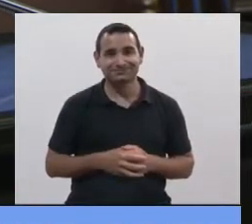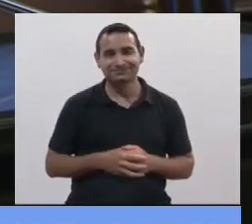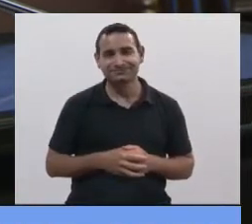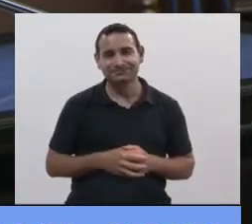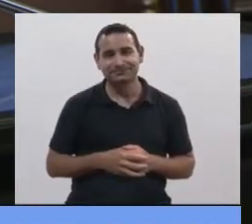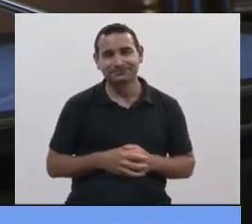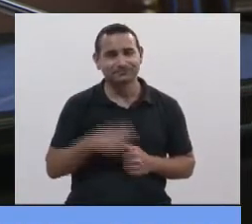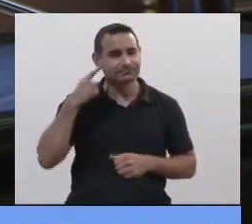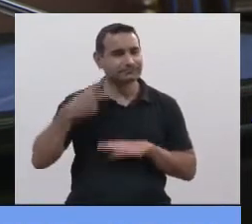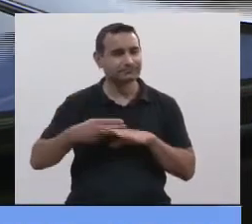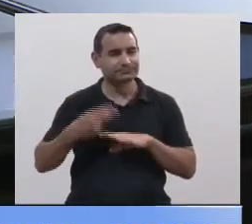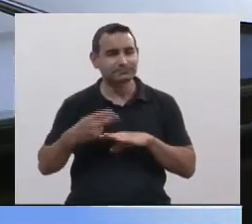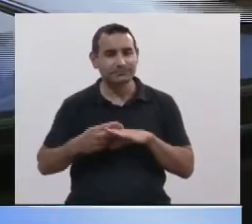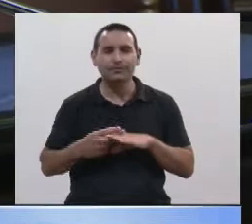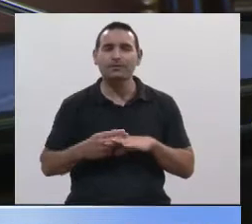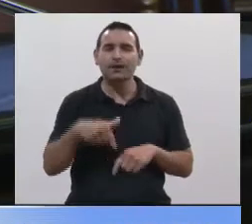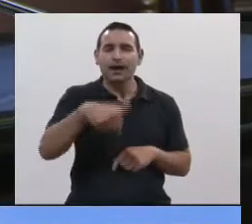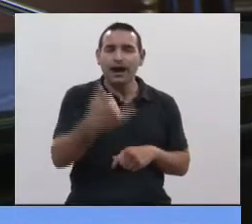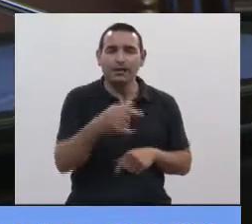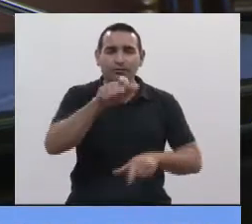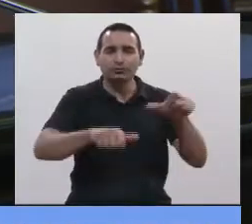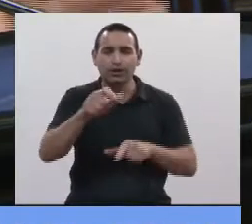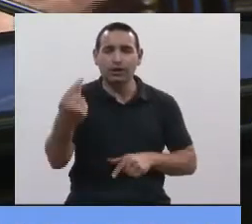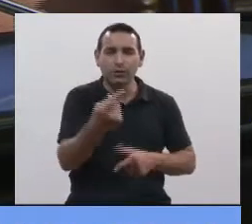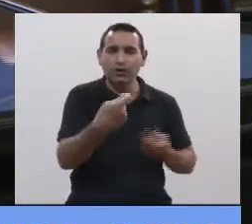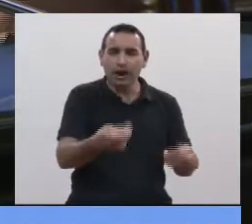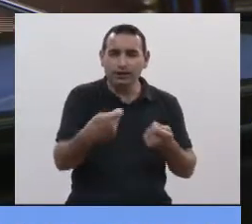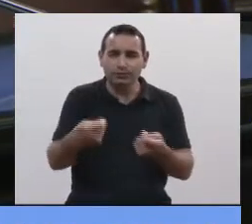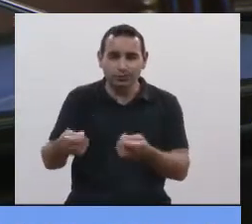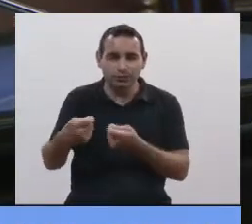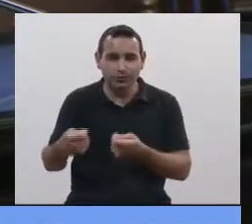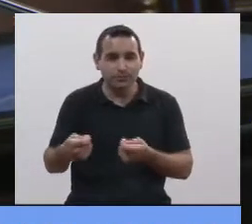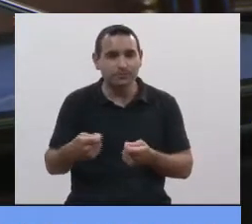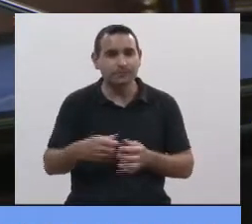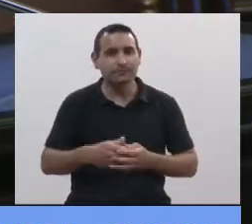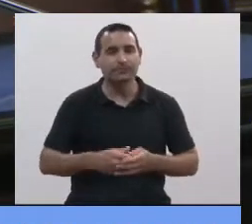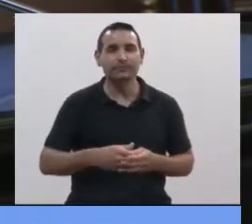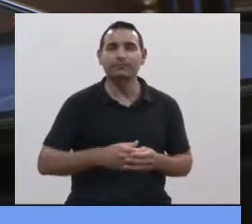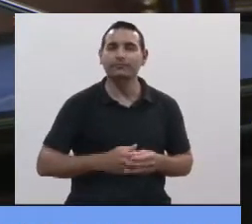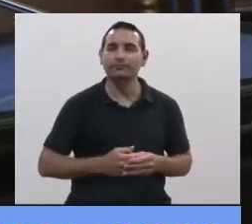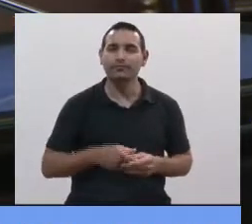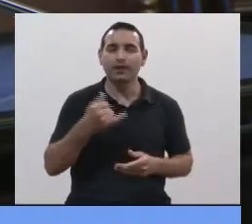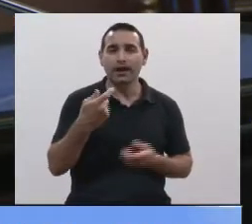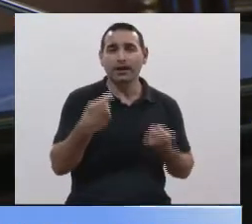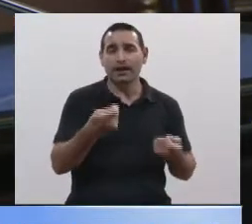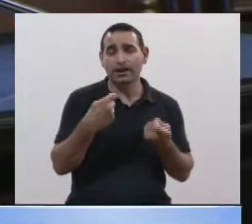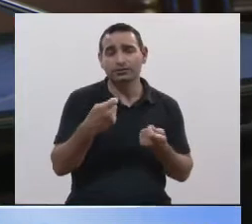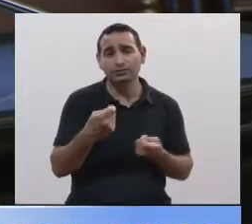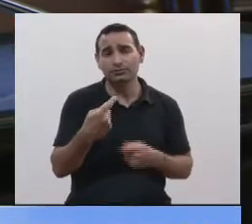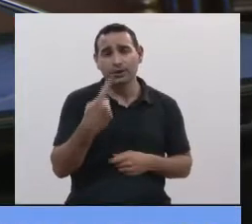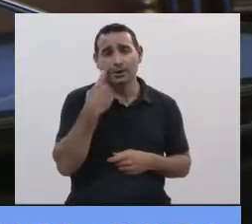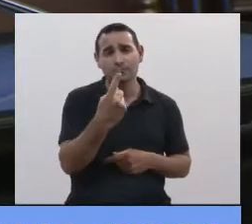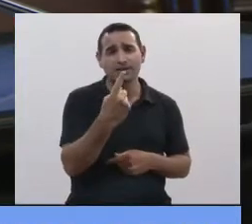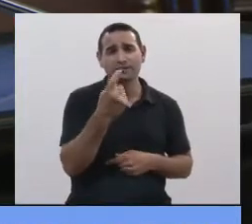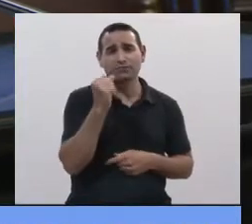No voy a hablar mucho de los gastos por habitante, ya se dijo acá, Salta recibe en gasto de capital 10 mil pesos